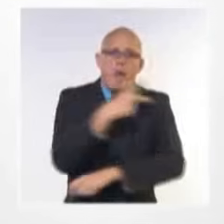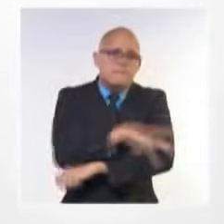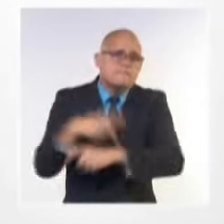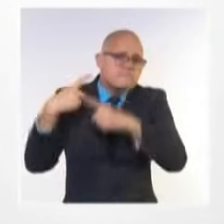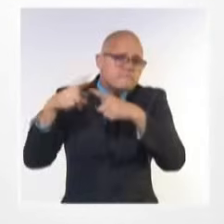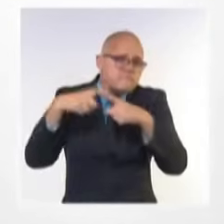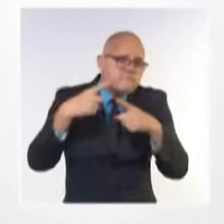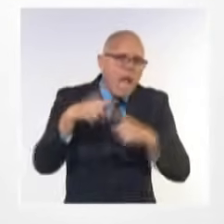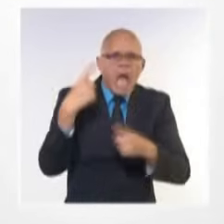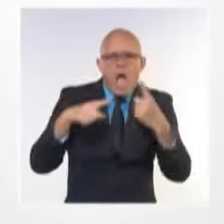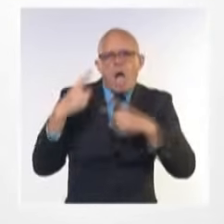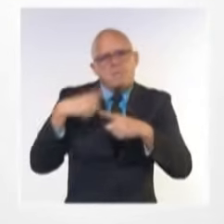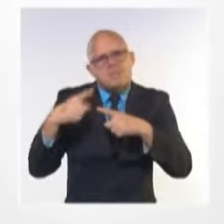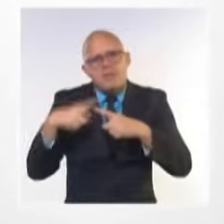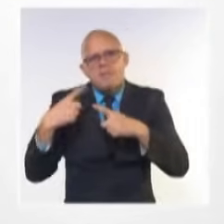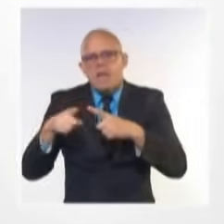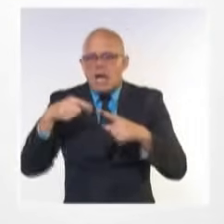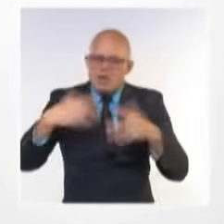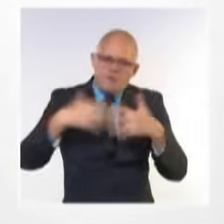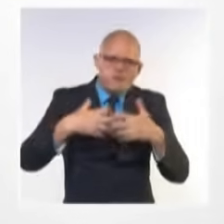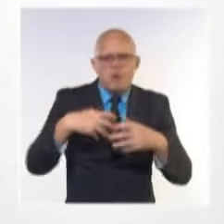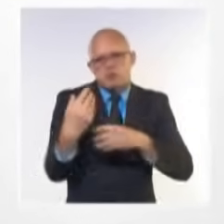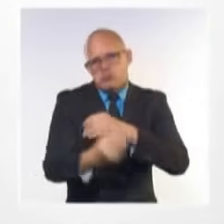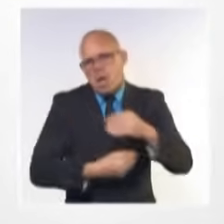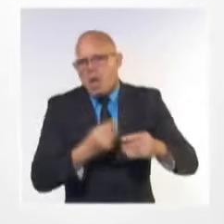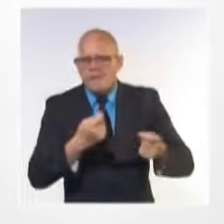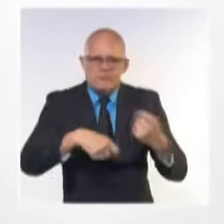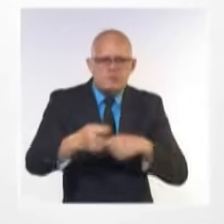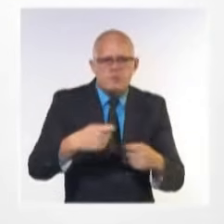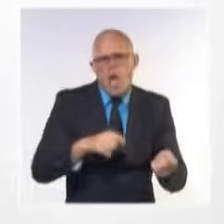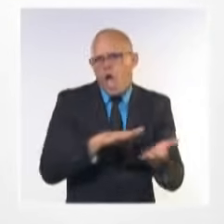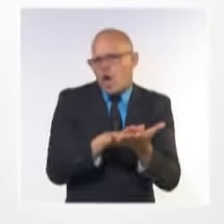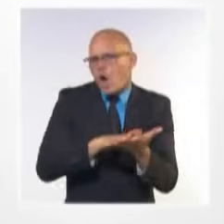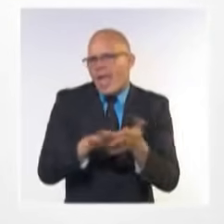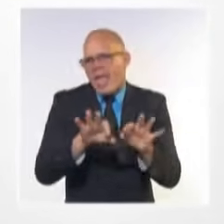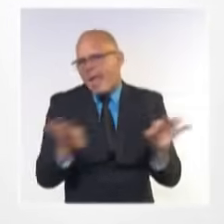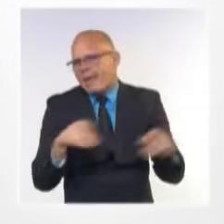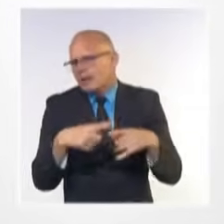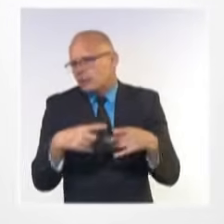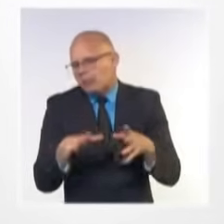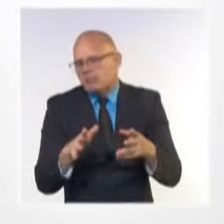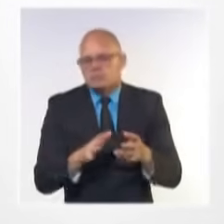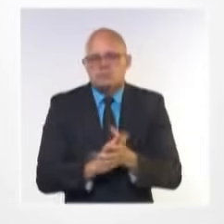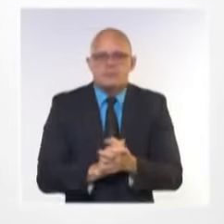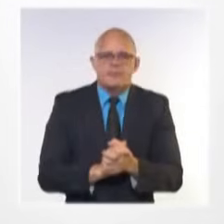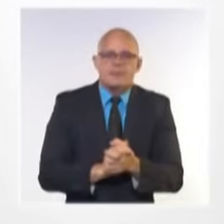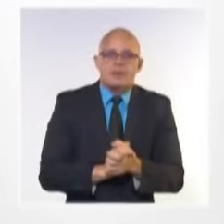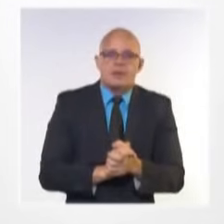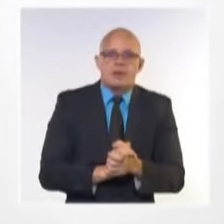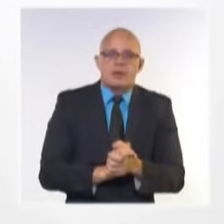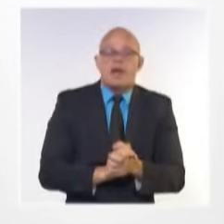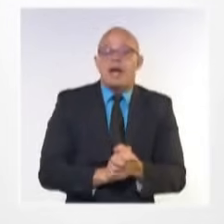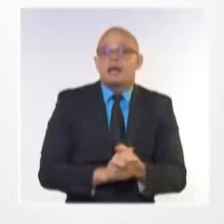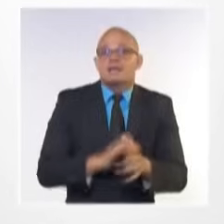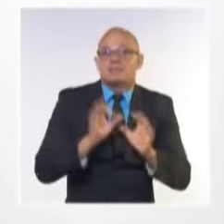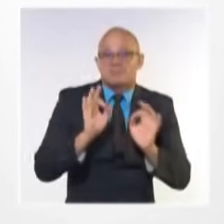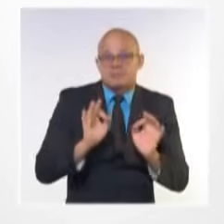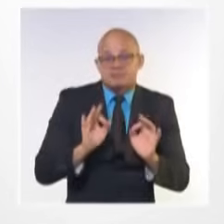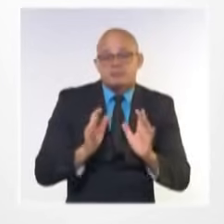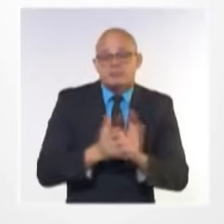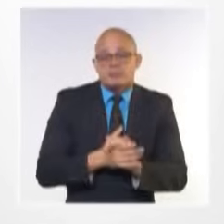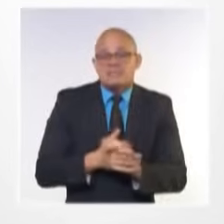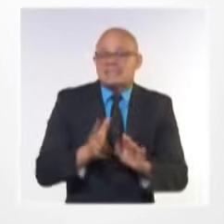se transforman industrialmente. Sí. En este caso, nosotros queremos expresar que esas 2.300 toneladas,